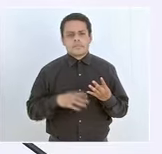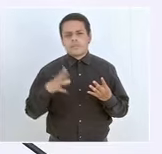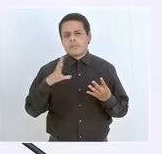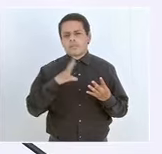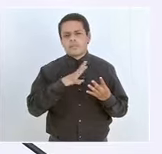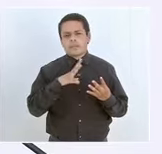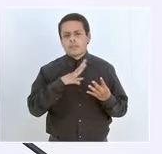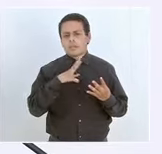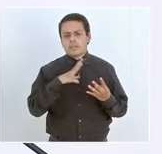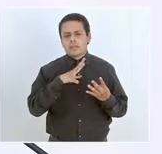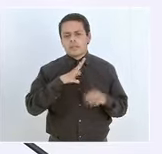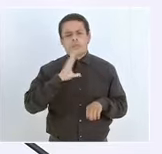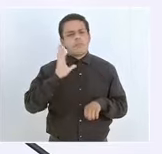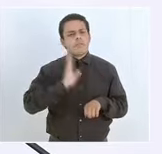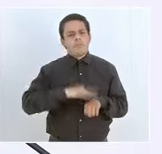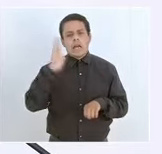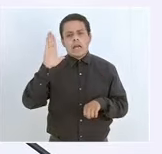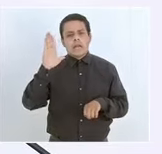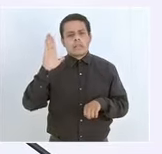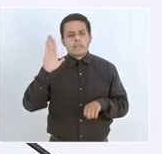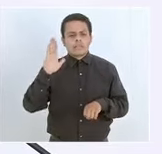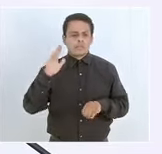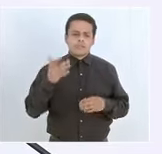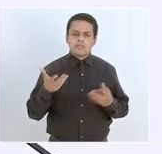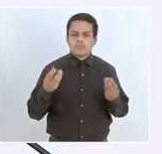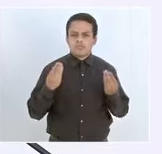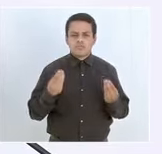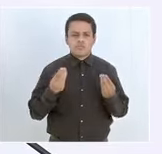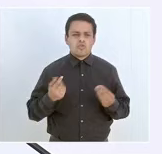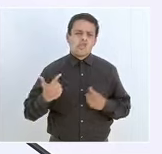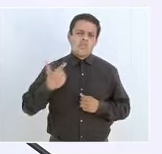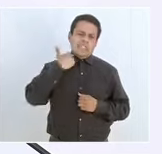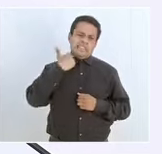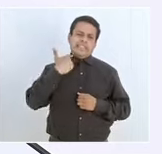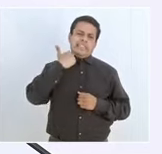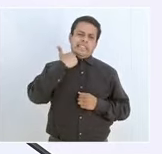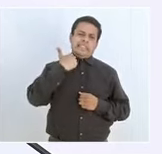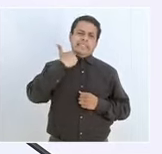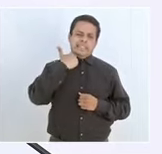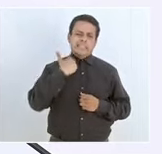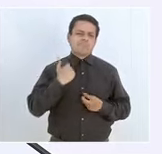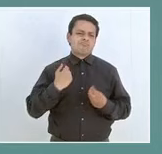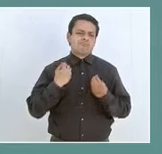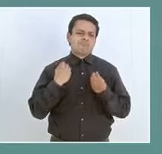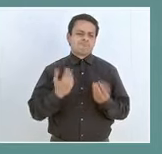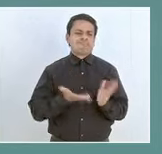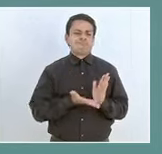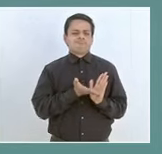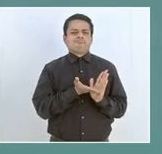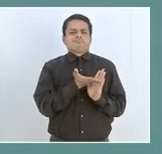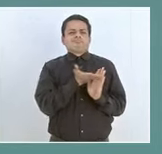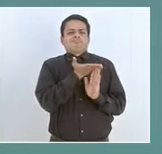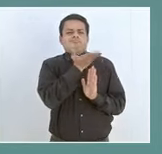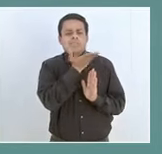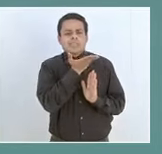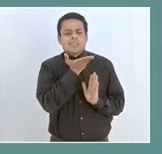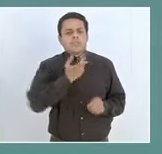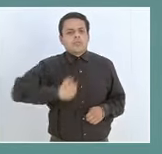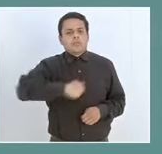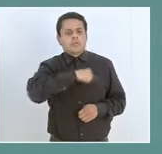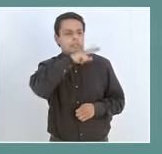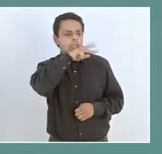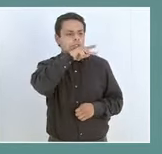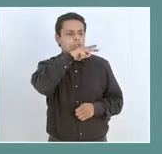tenemos más incidencia delictiva y sobre todo más homicidios. Y ahora nos preocupa y